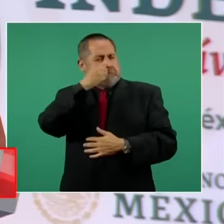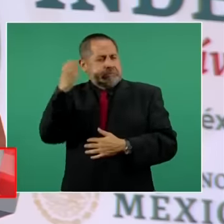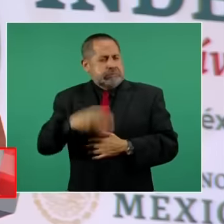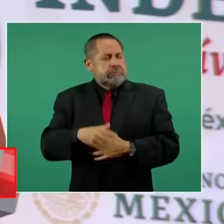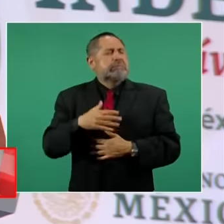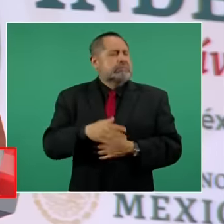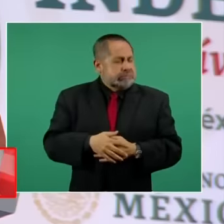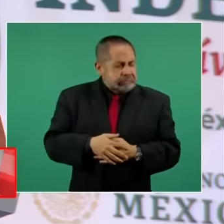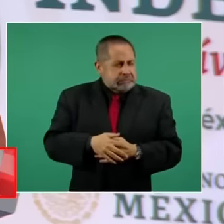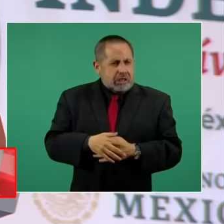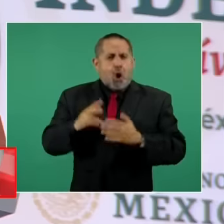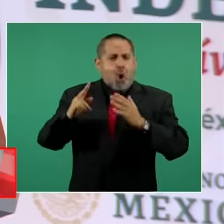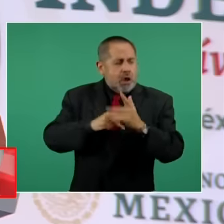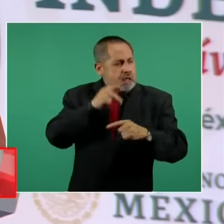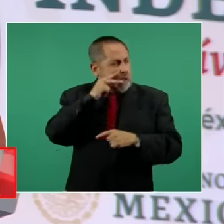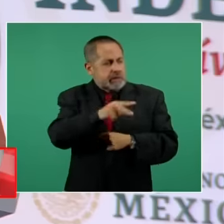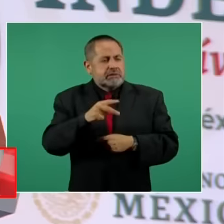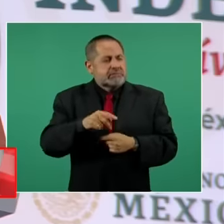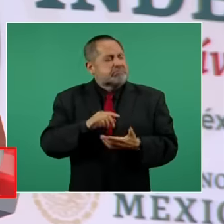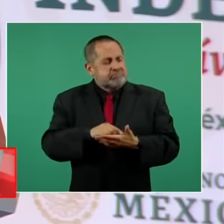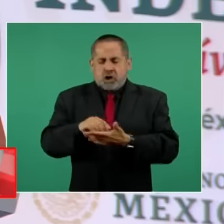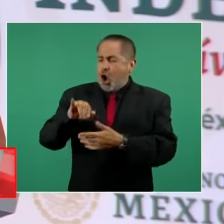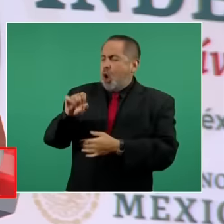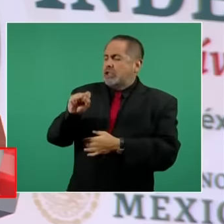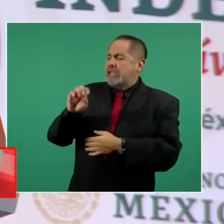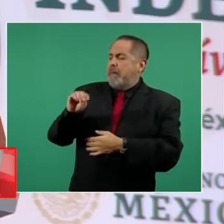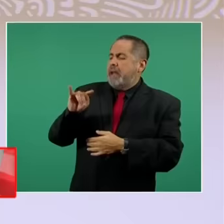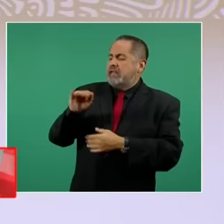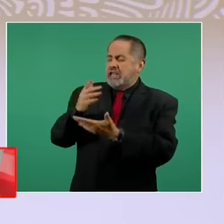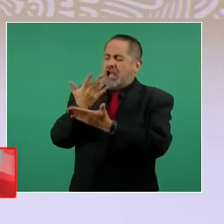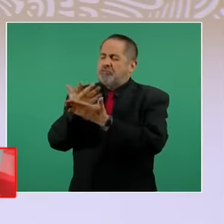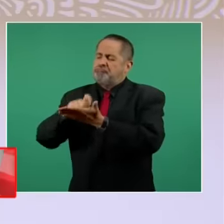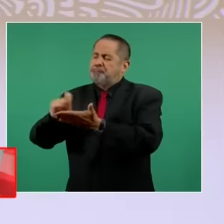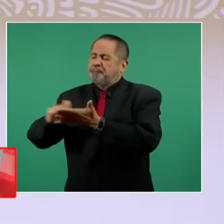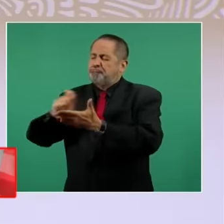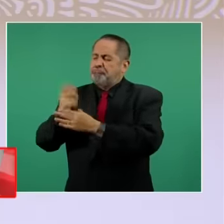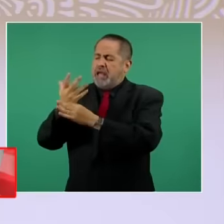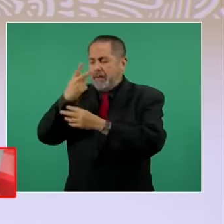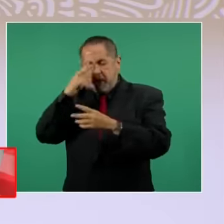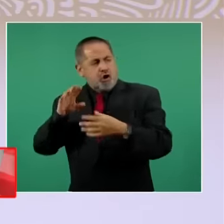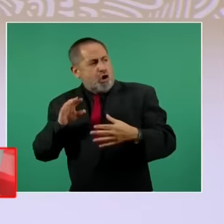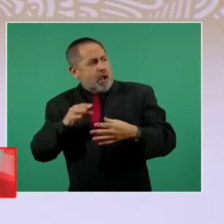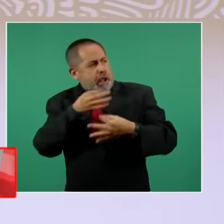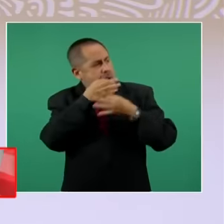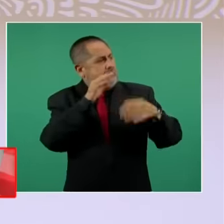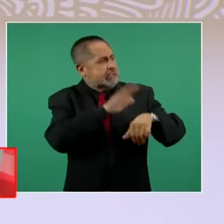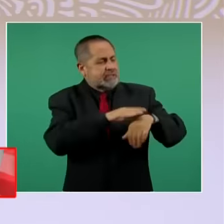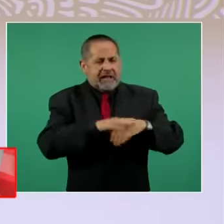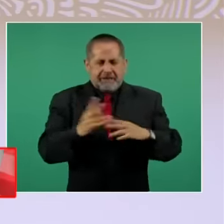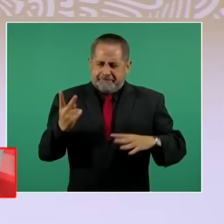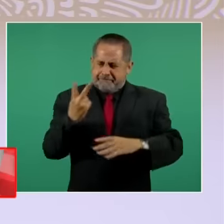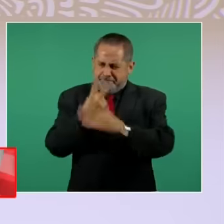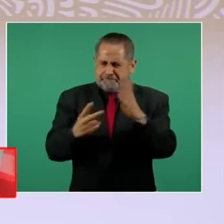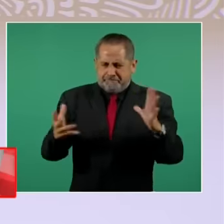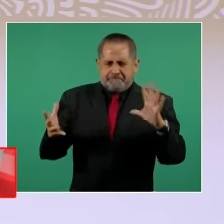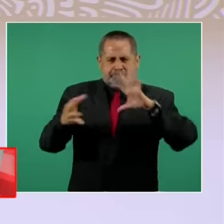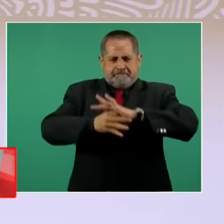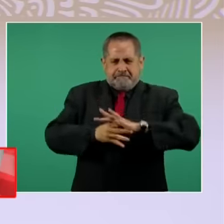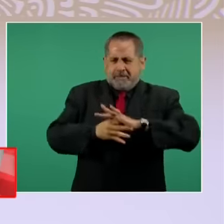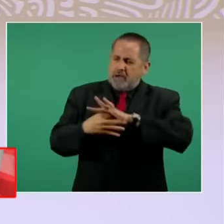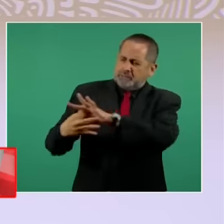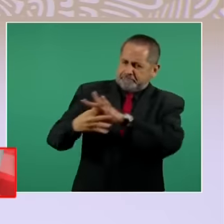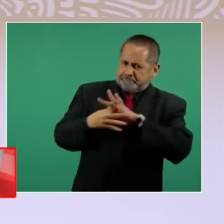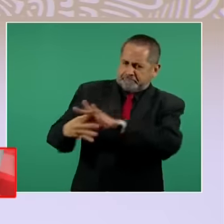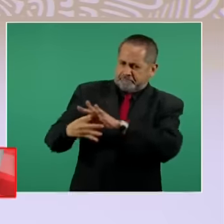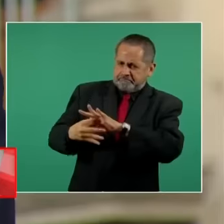línea escrita para México por José Martí, quien enlaza para siempre a nuestras dos naciones en toda su obra, pero especialmente